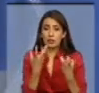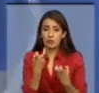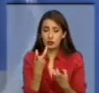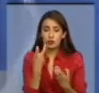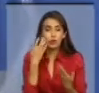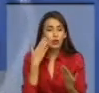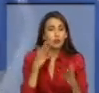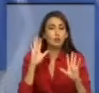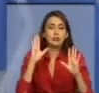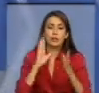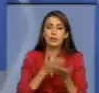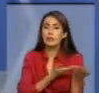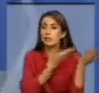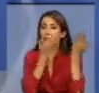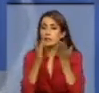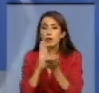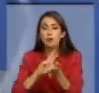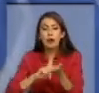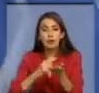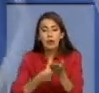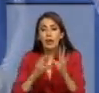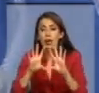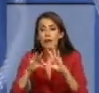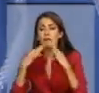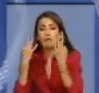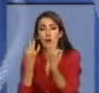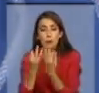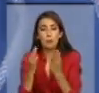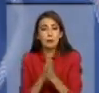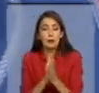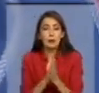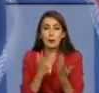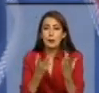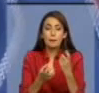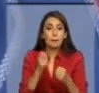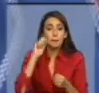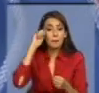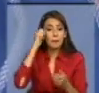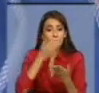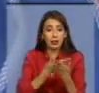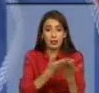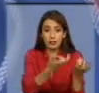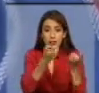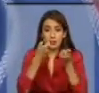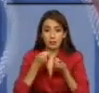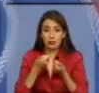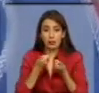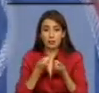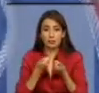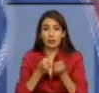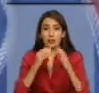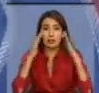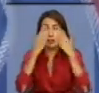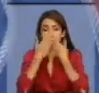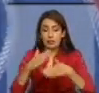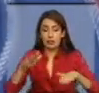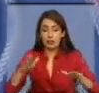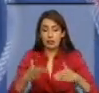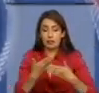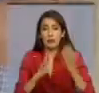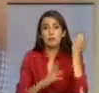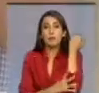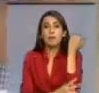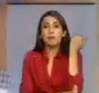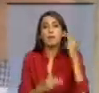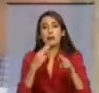sea, a su sobrino, dice, así a mi mamacita, entonces lleva un recuerdo de finados, por eso se les llama la Navidad de los Pobres.